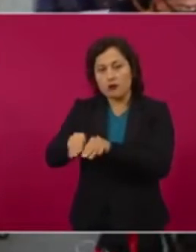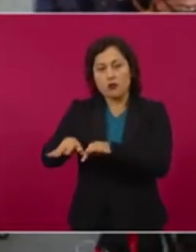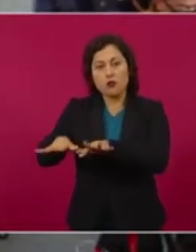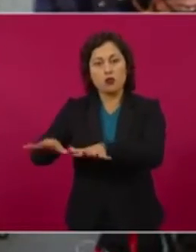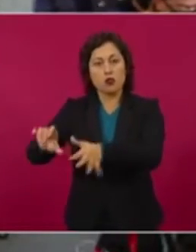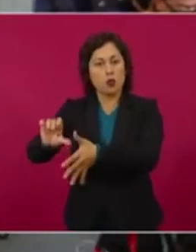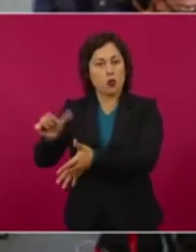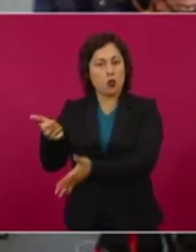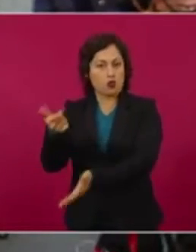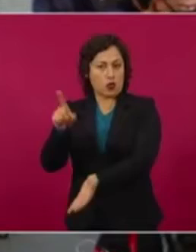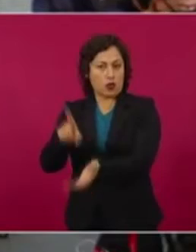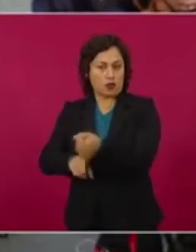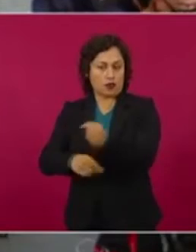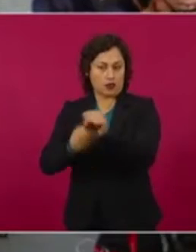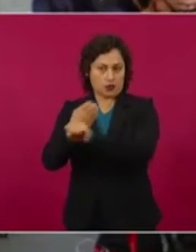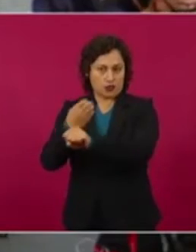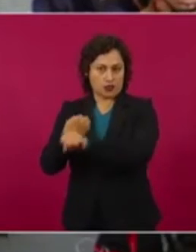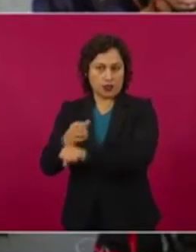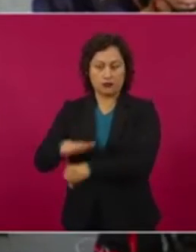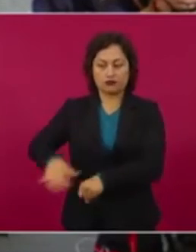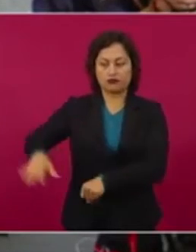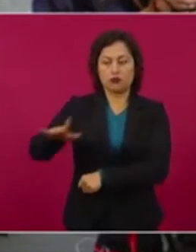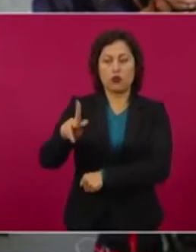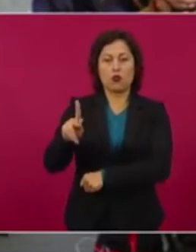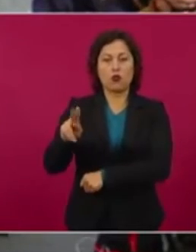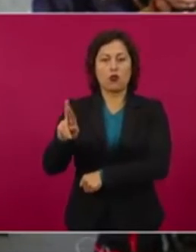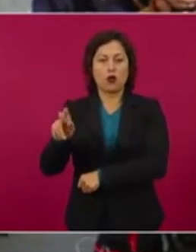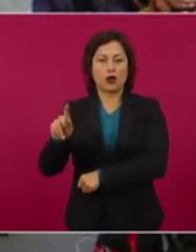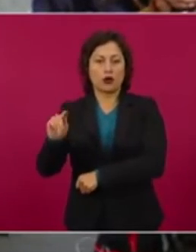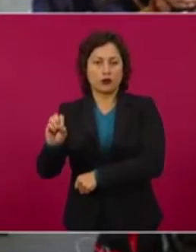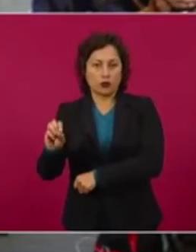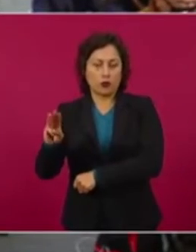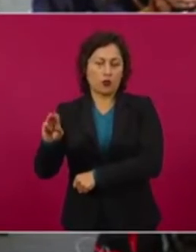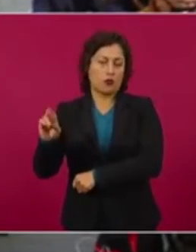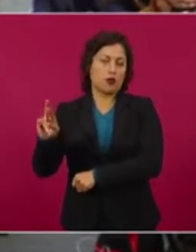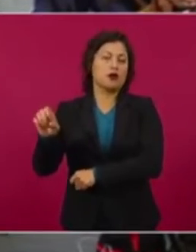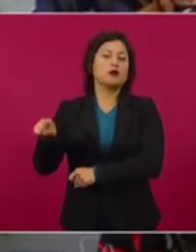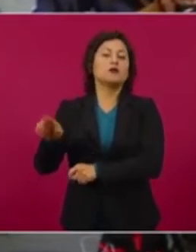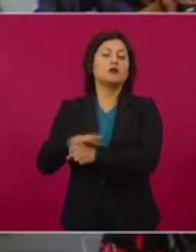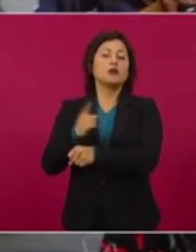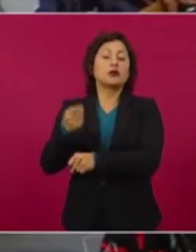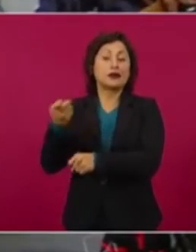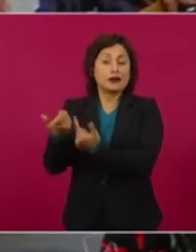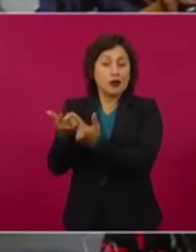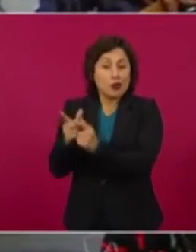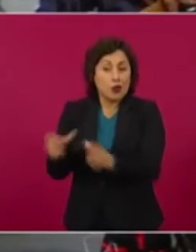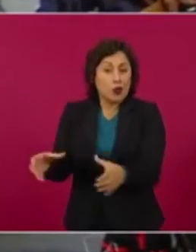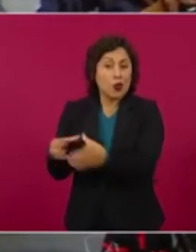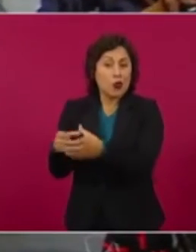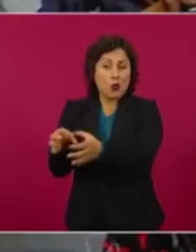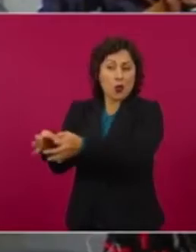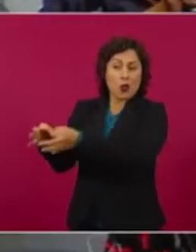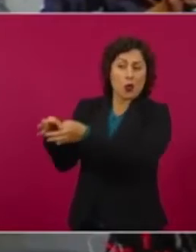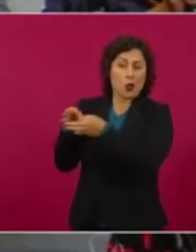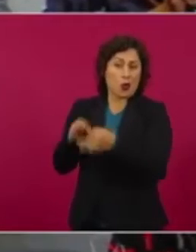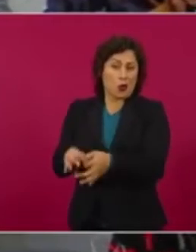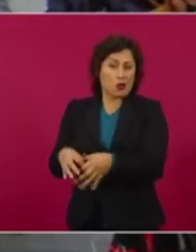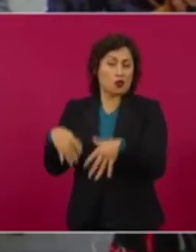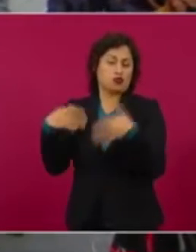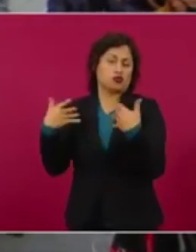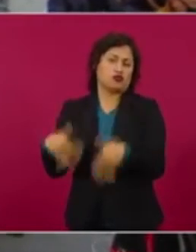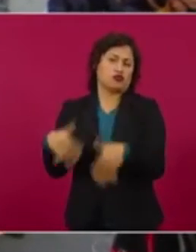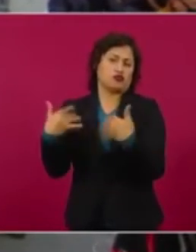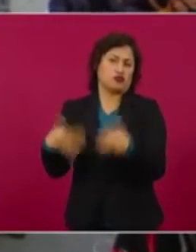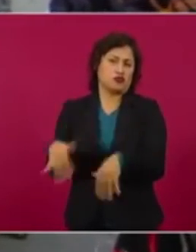Morelos, porque esta red pues es muy poderosa, señor presidente, y cada delegado que llega por ahí parece ser